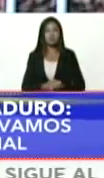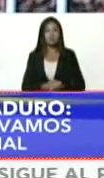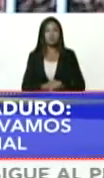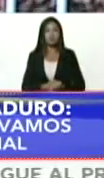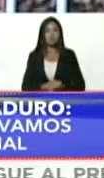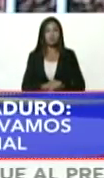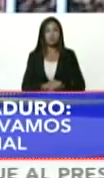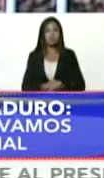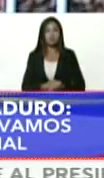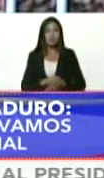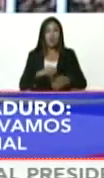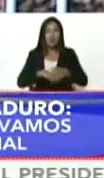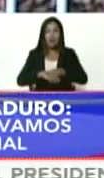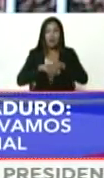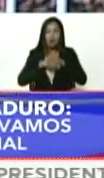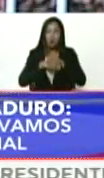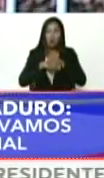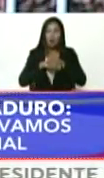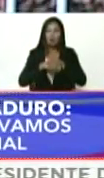en el Reino Unido, en Londres.